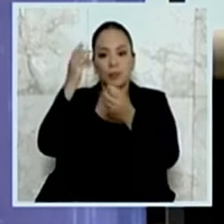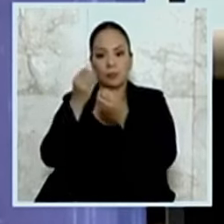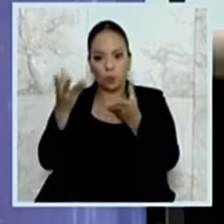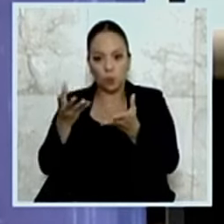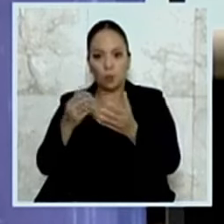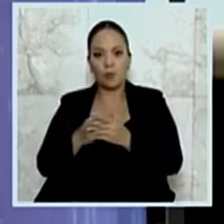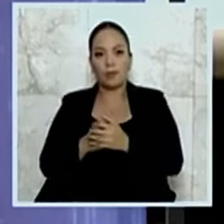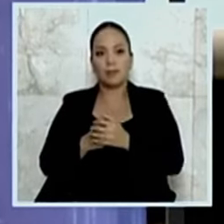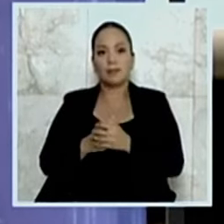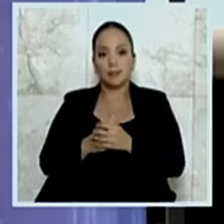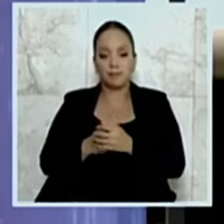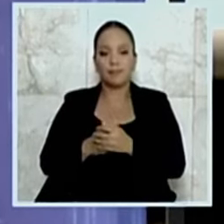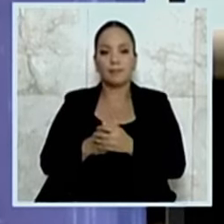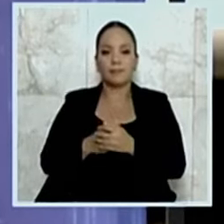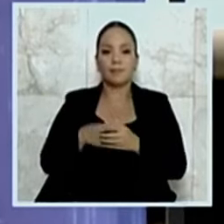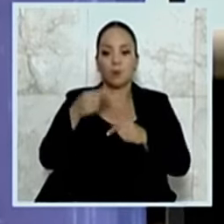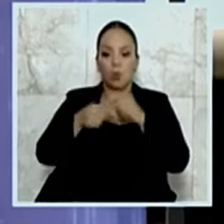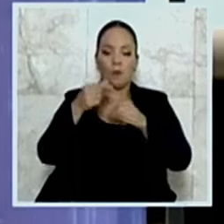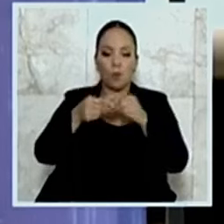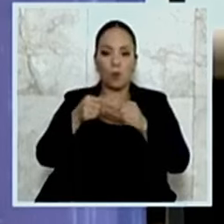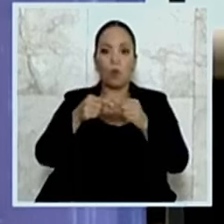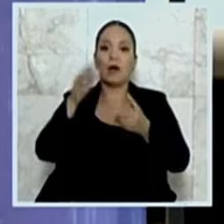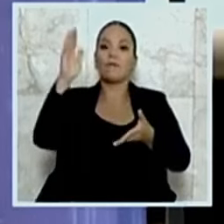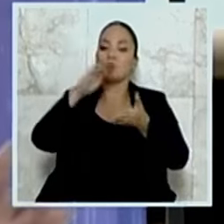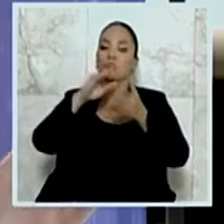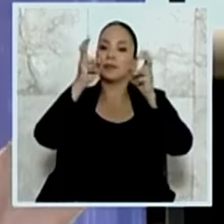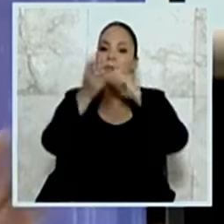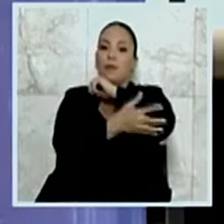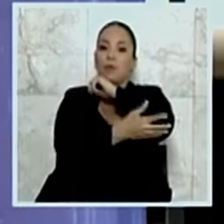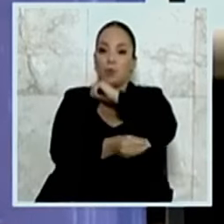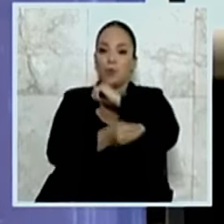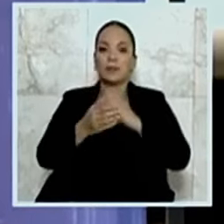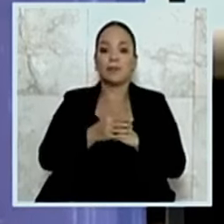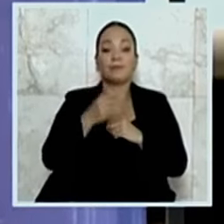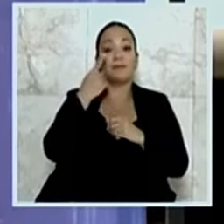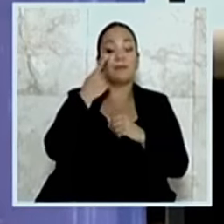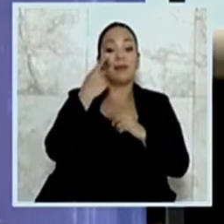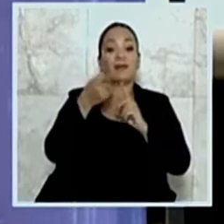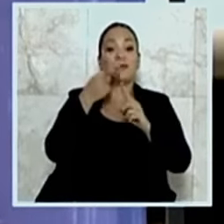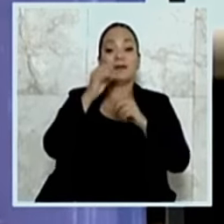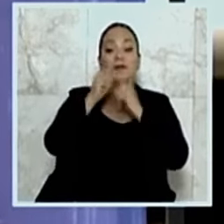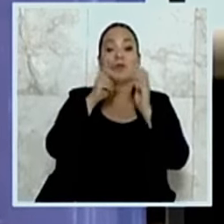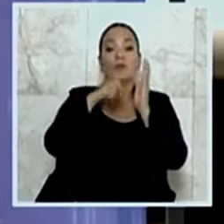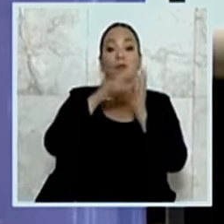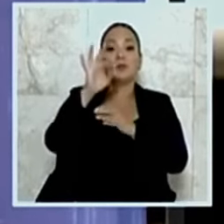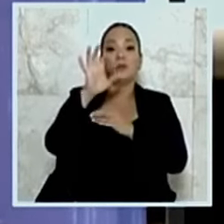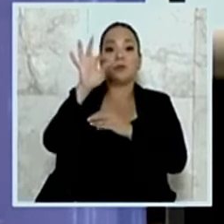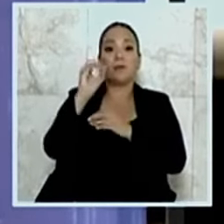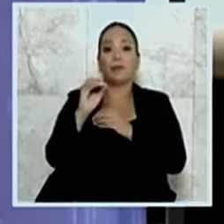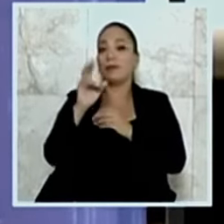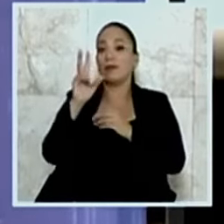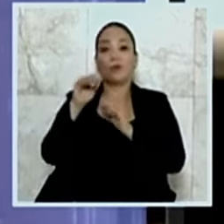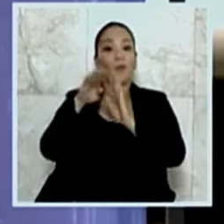¿Nos vamos a preocupar? No. Nos estamos ocupando a través de las políticas